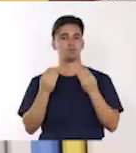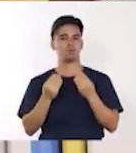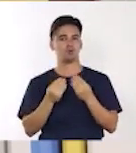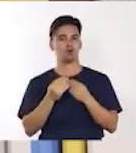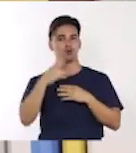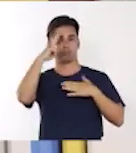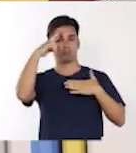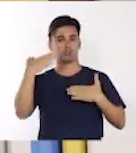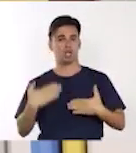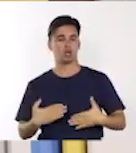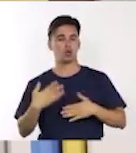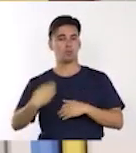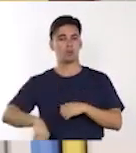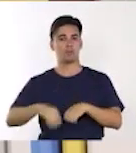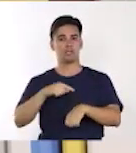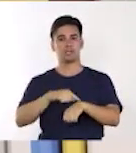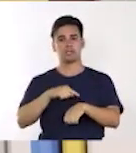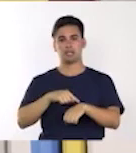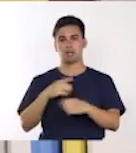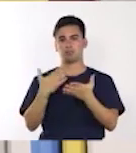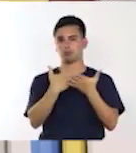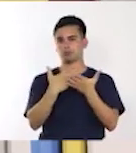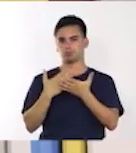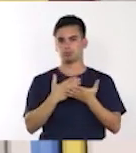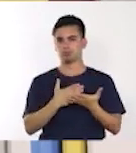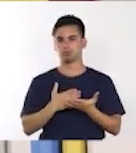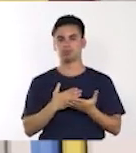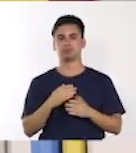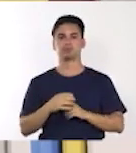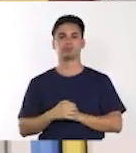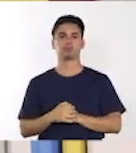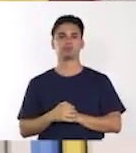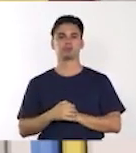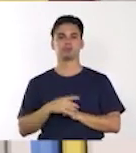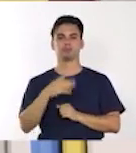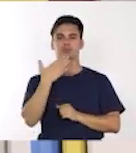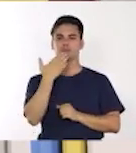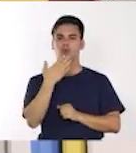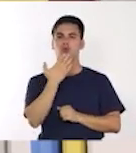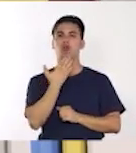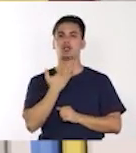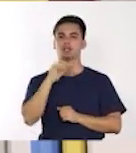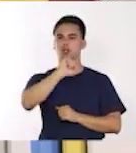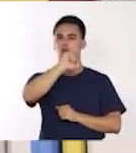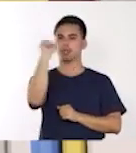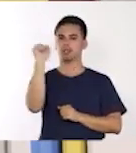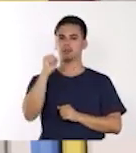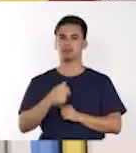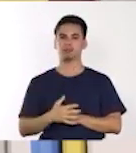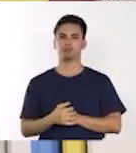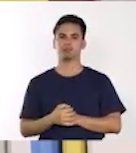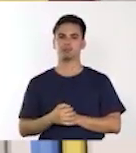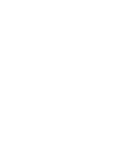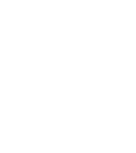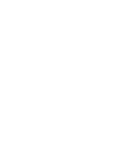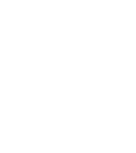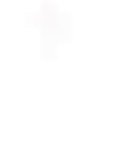mucho, aprovechen bien el tiempo y que tengan muchos éxitos.